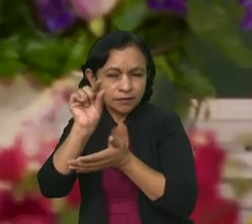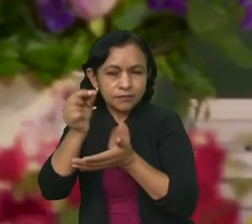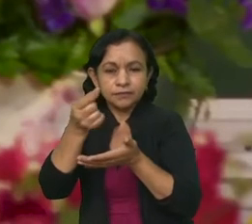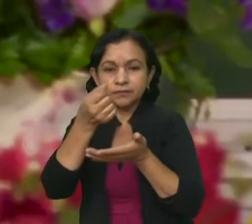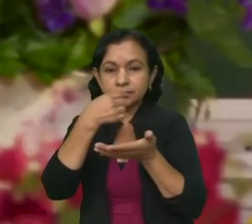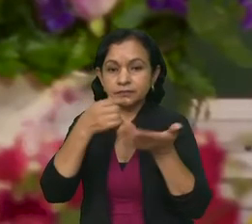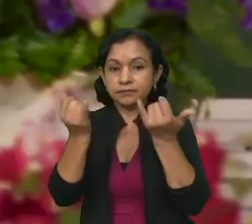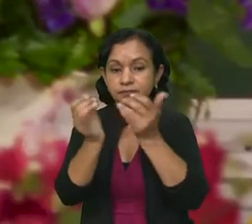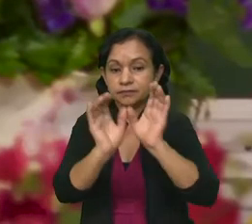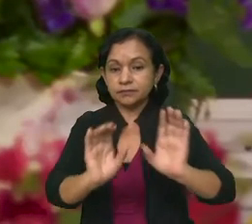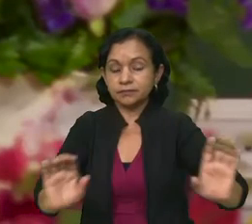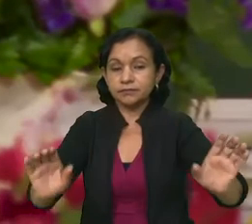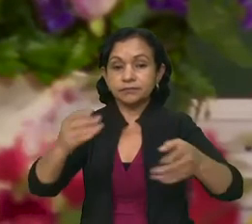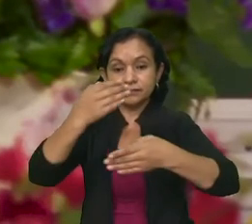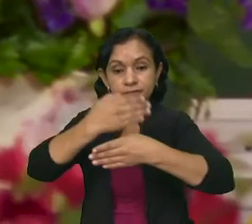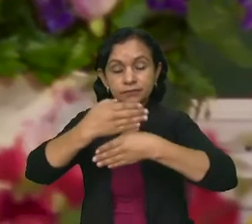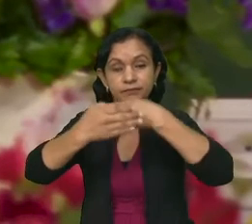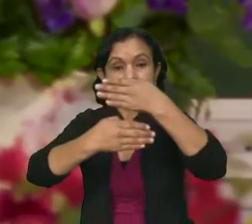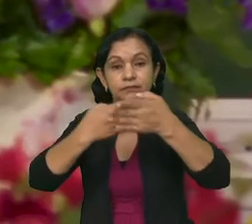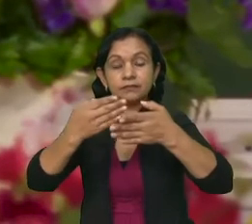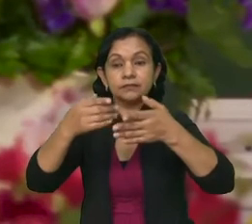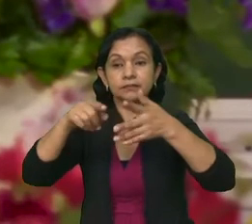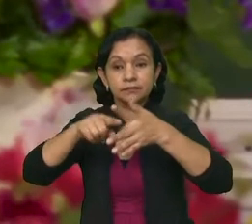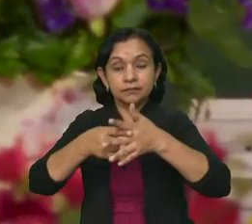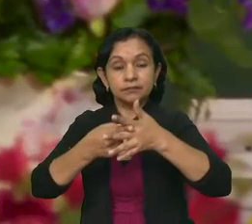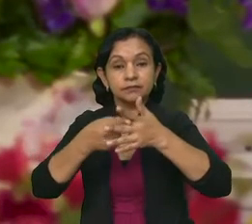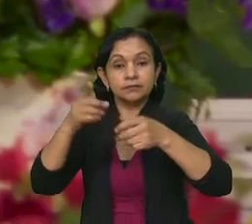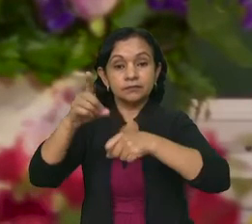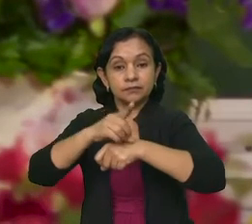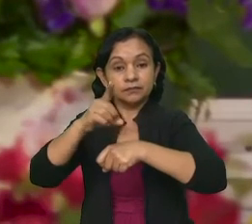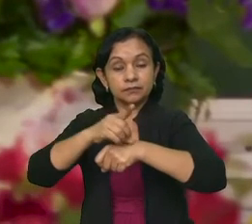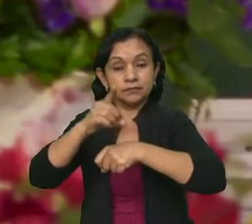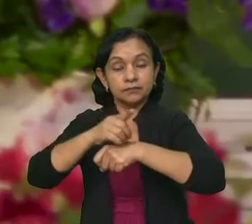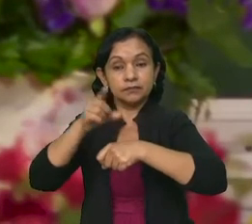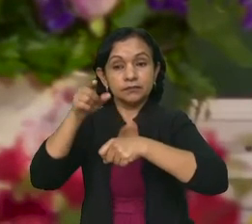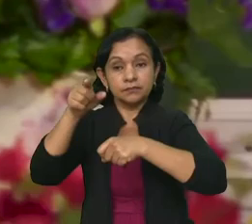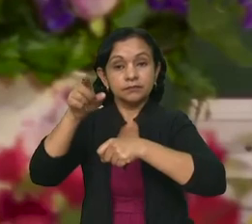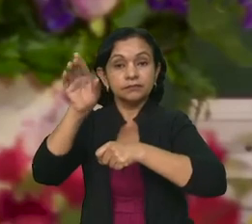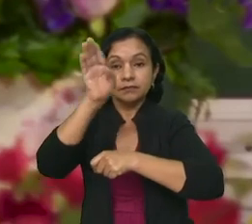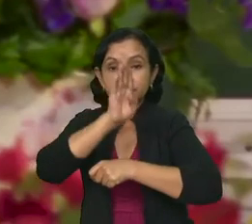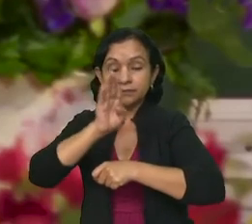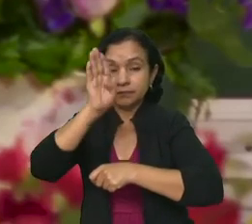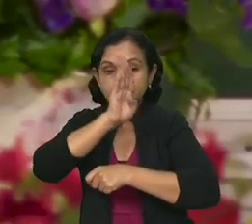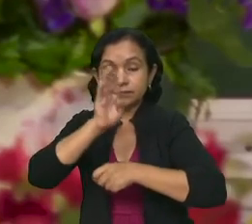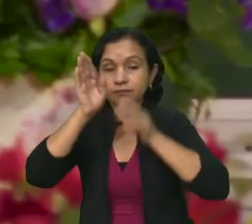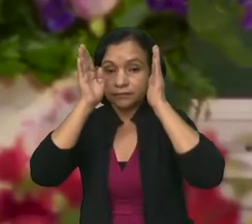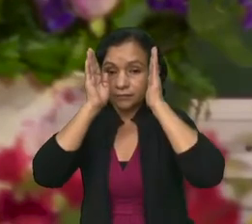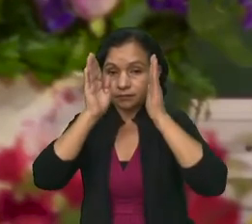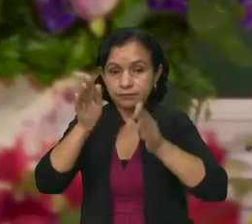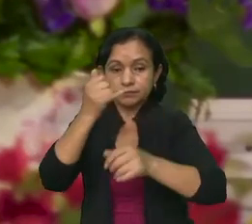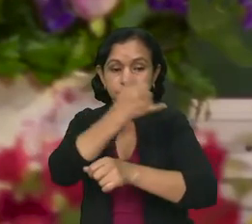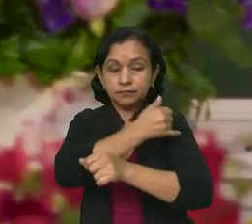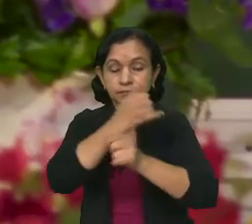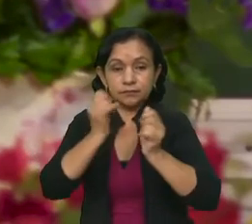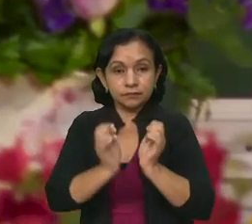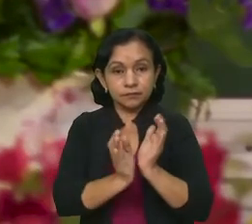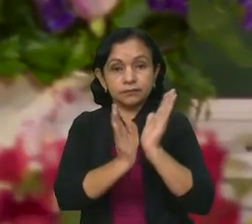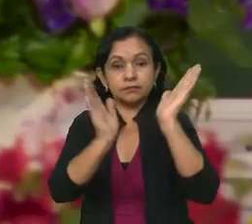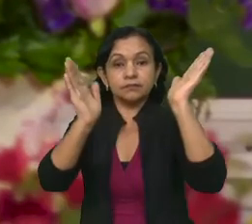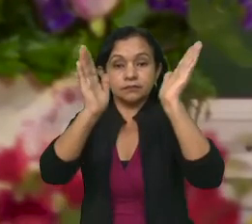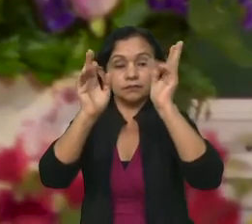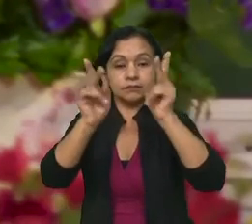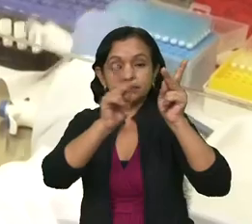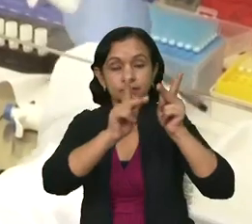el inicio de la construcción del área de emergencia de la Clínica Médica Provisional en Bluefields, donde se dará atención a más de 12.000